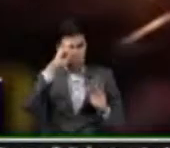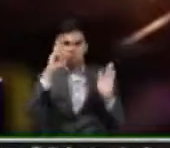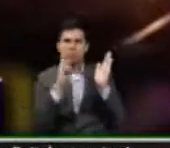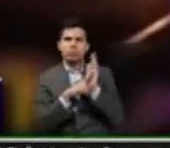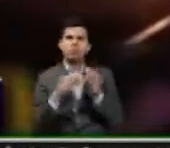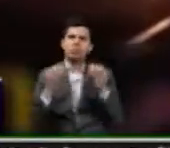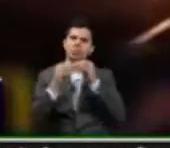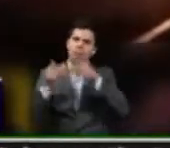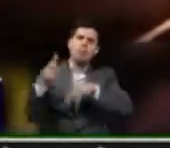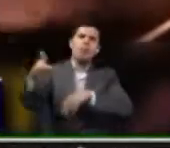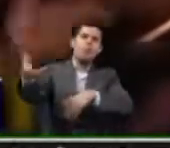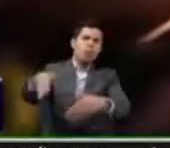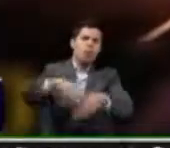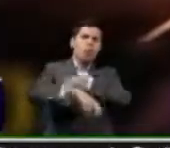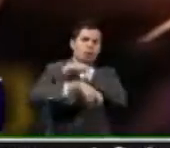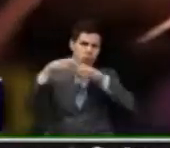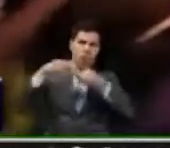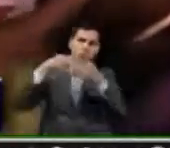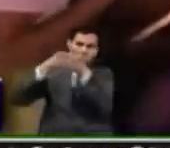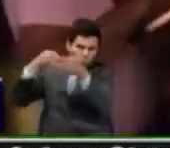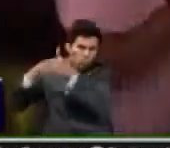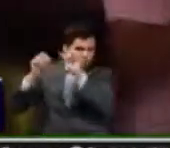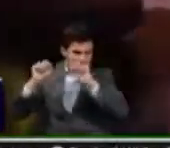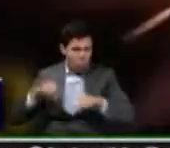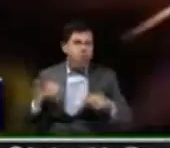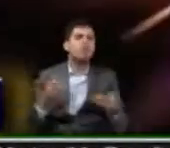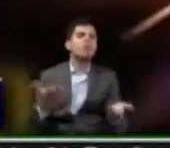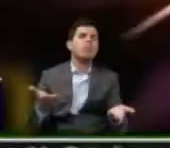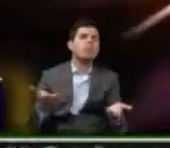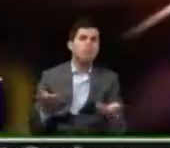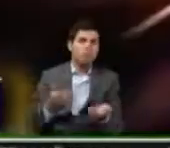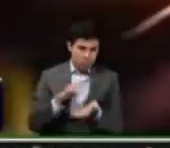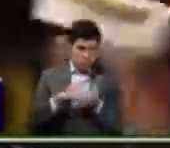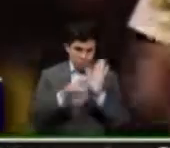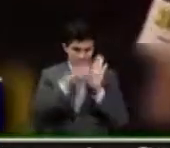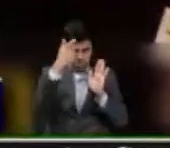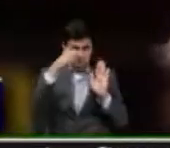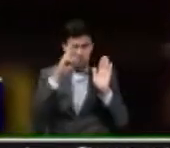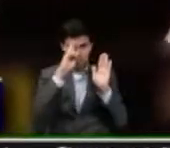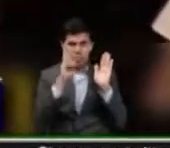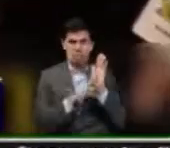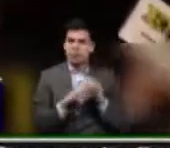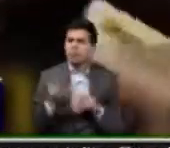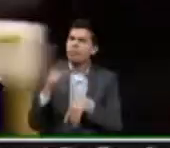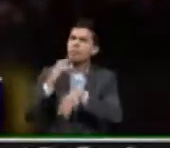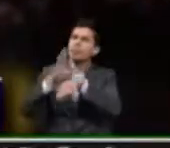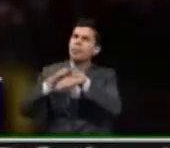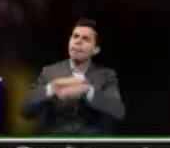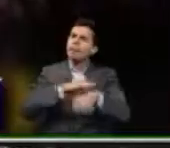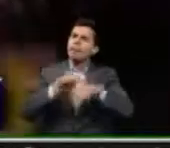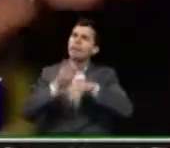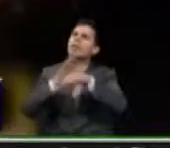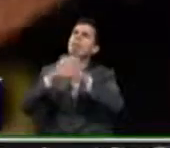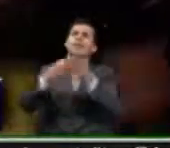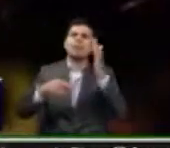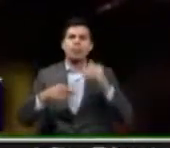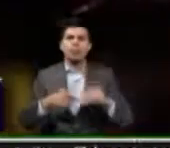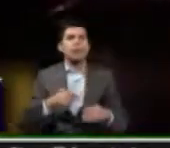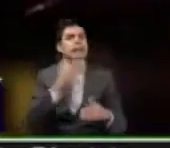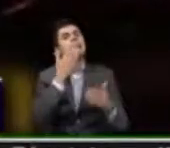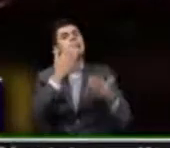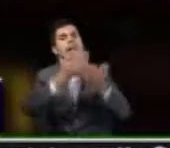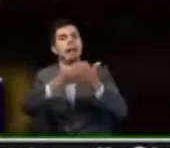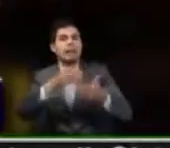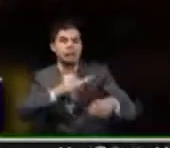donde están matando, donde están robando? ¿Por qué no hacen eso? ¿Ah? ¿Usted cree que eso es justo? ¿Qué le dice usted al alcalde por eso? Pues que muchas